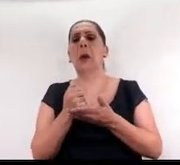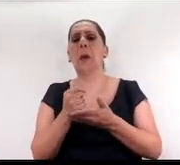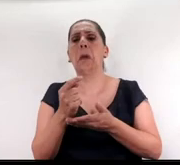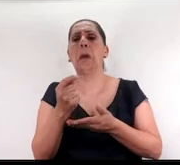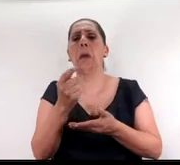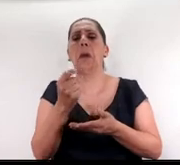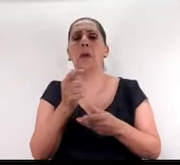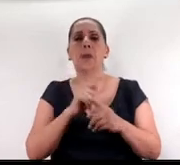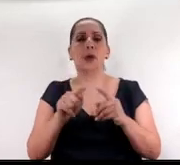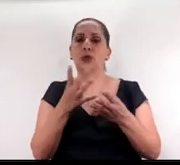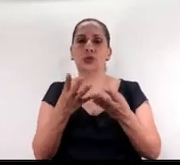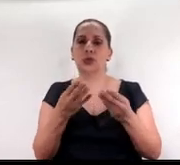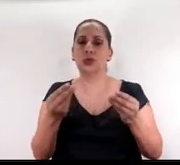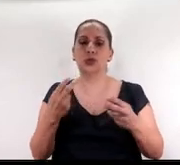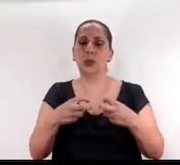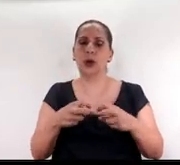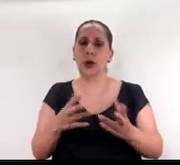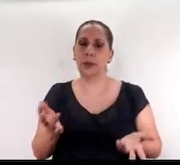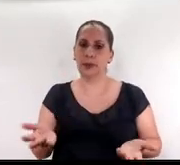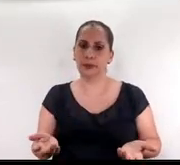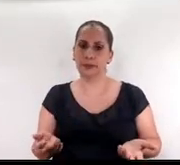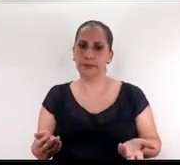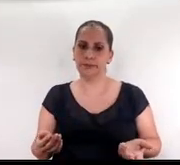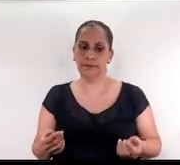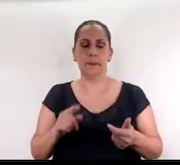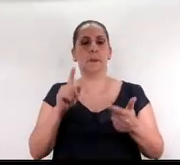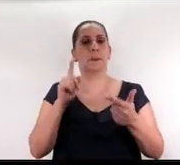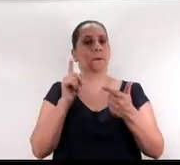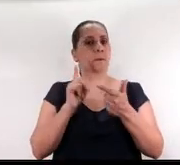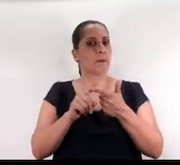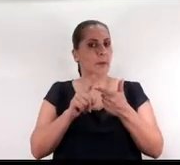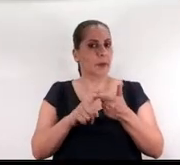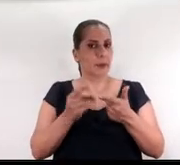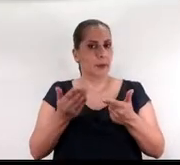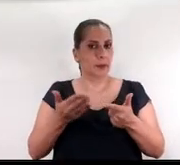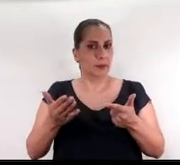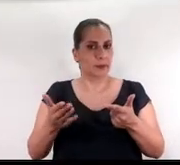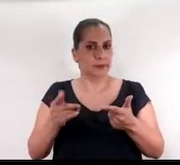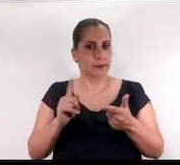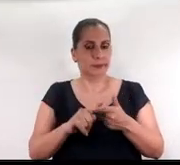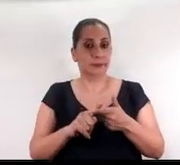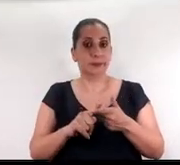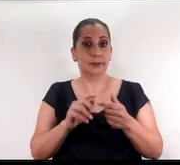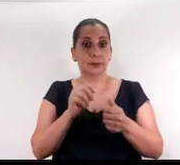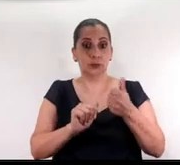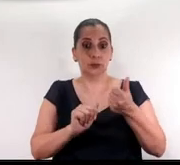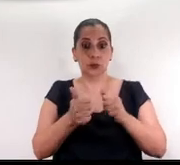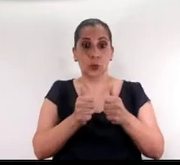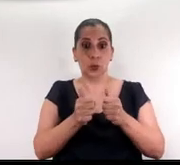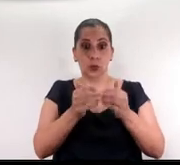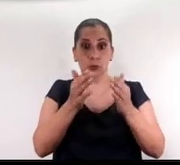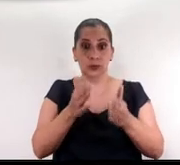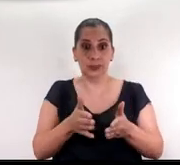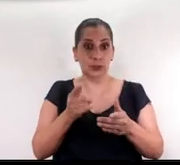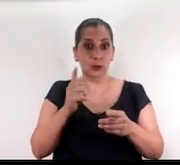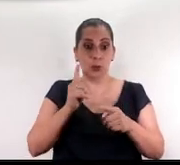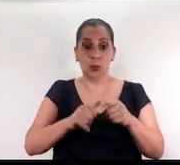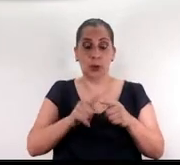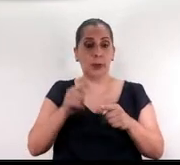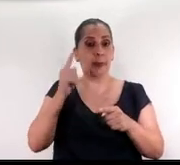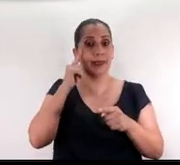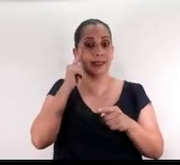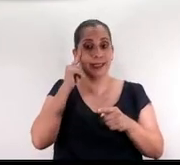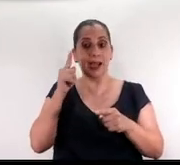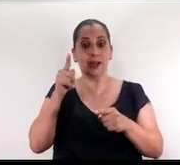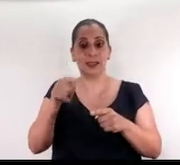tema de su raíz, en su raíz. El segundo elemento es que el concedente no puede pretender que el